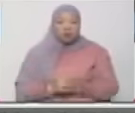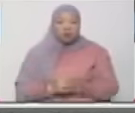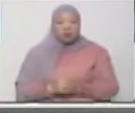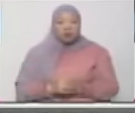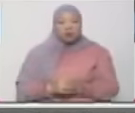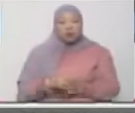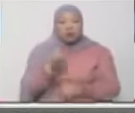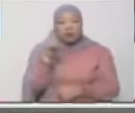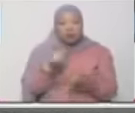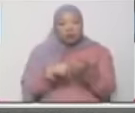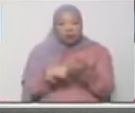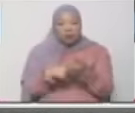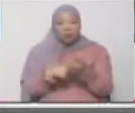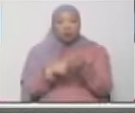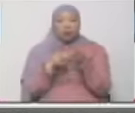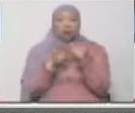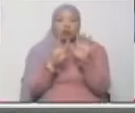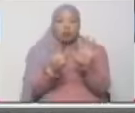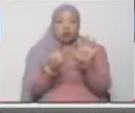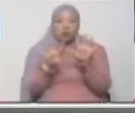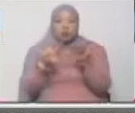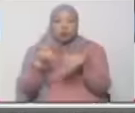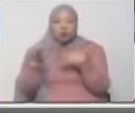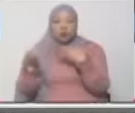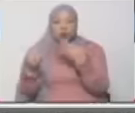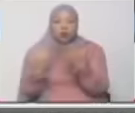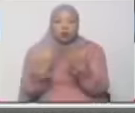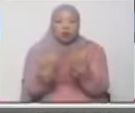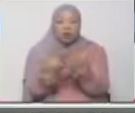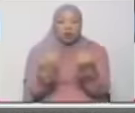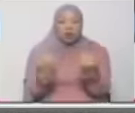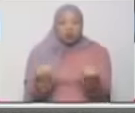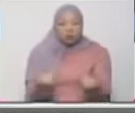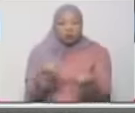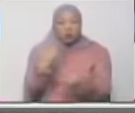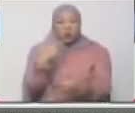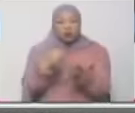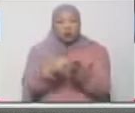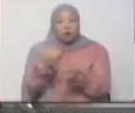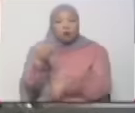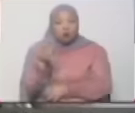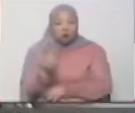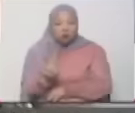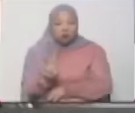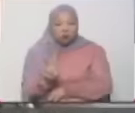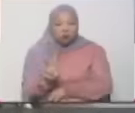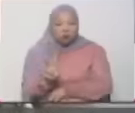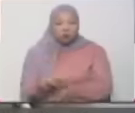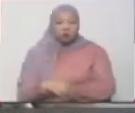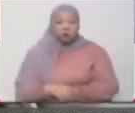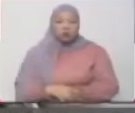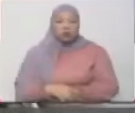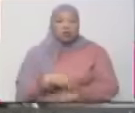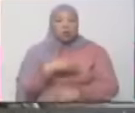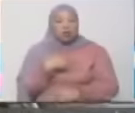en 1990, este lo escribió en el 2012. Quiere